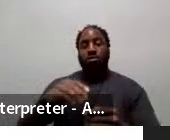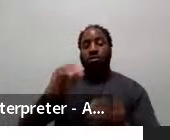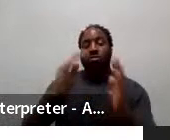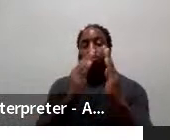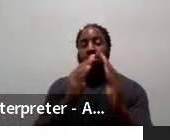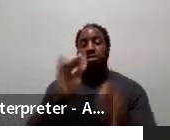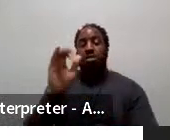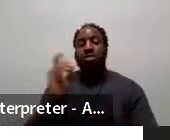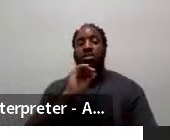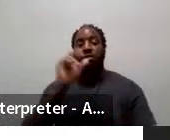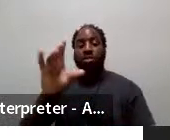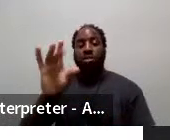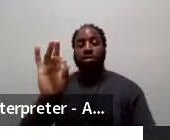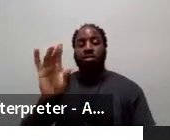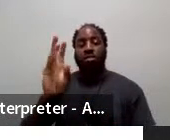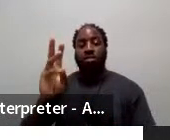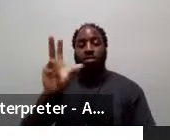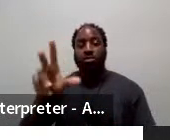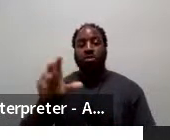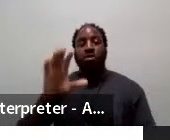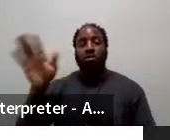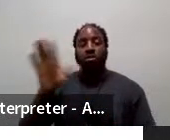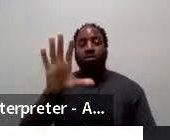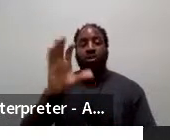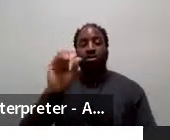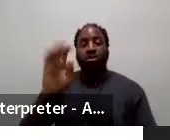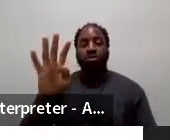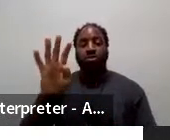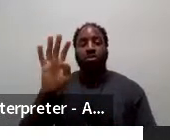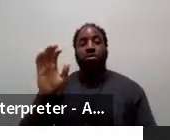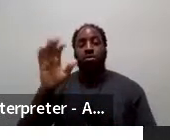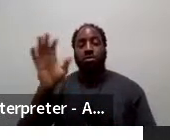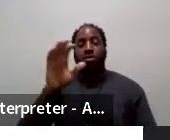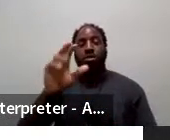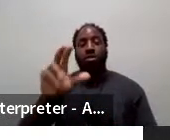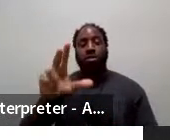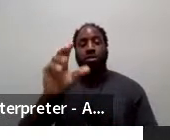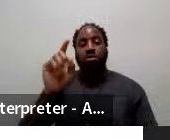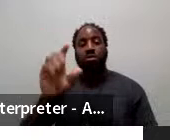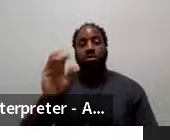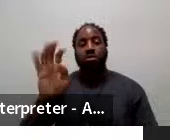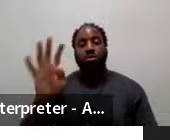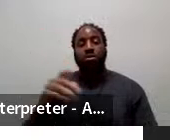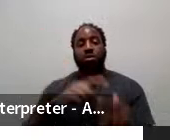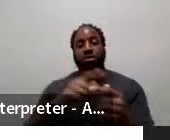863-504-3104. And then again, you can just press pound to skip the participant ID portion, and the password is 1.